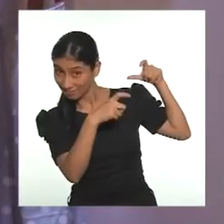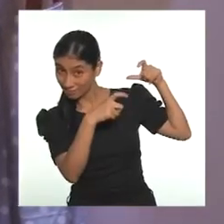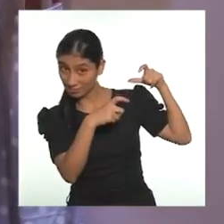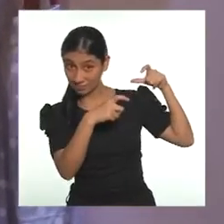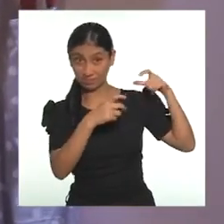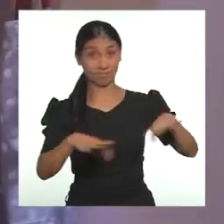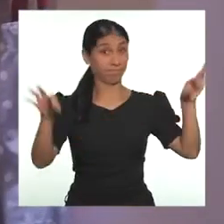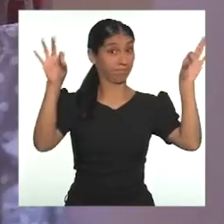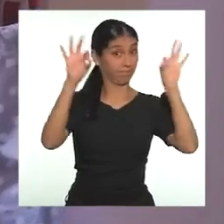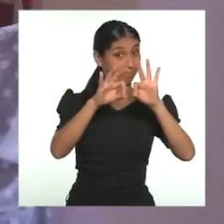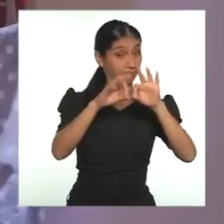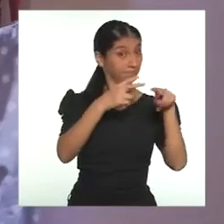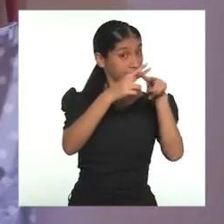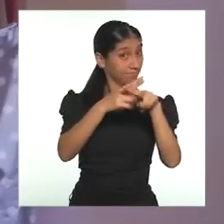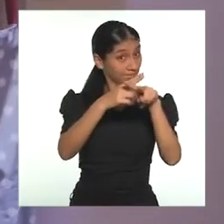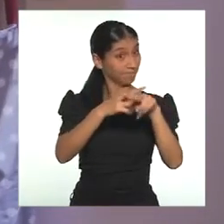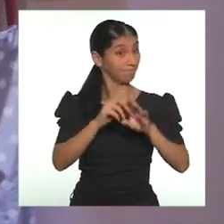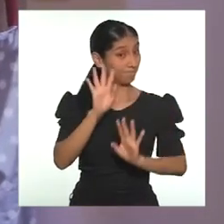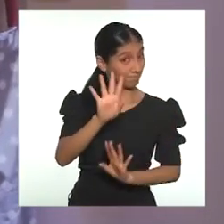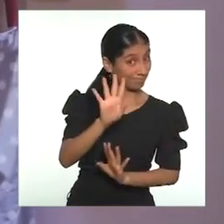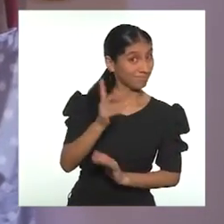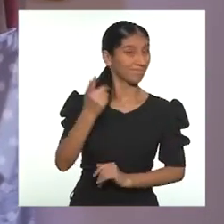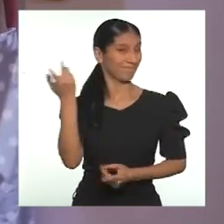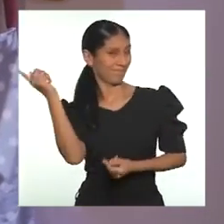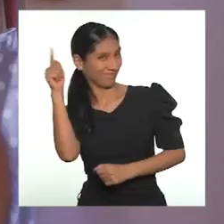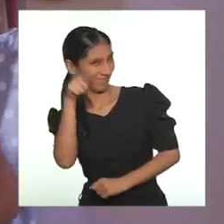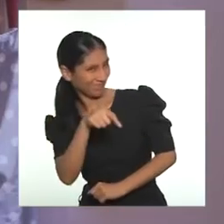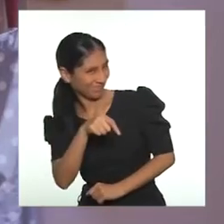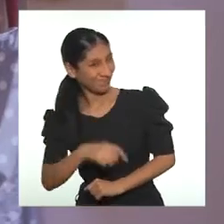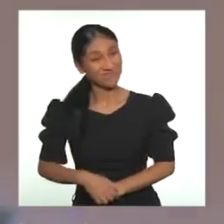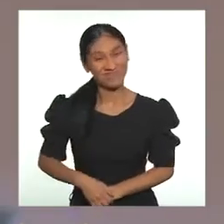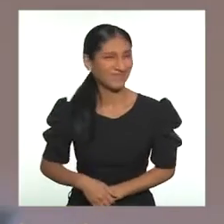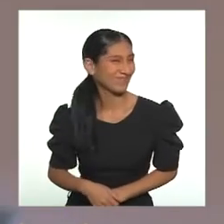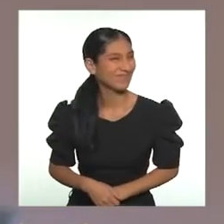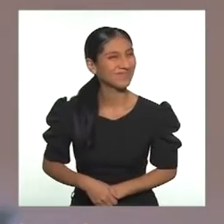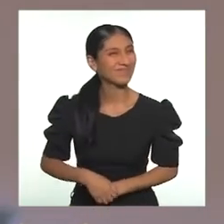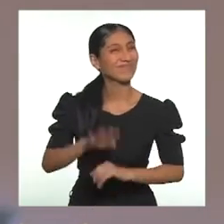mascarillas porque tenemos que seguir cuidándonos. ¡Ya vengo! ¡Es verdad!